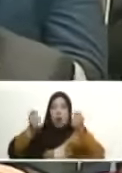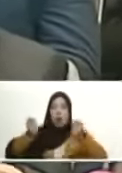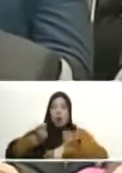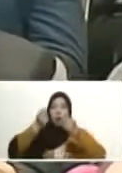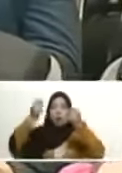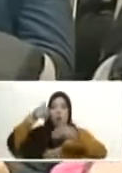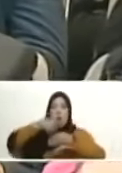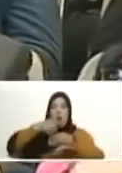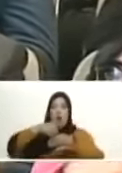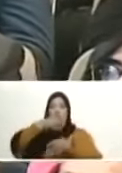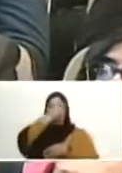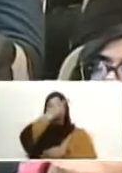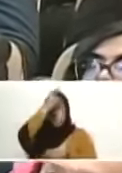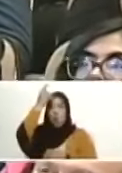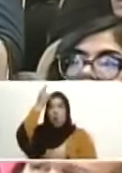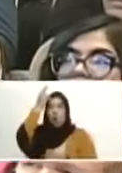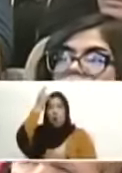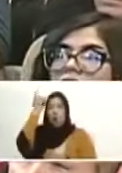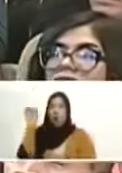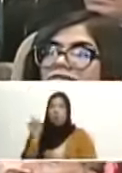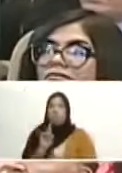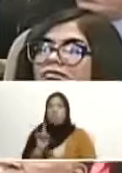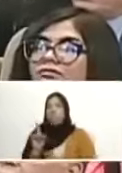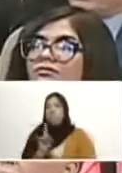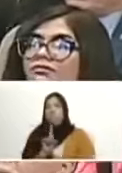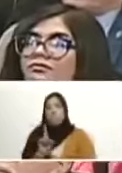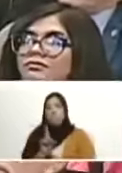Diosdado. ¿Casualidad?